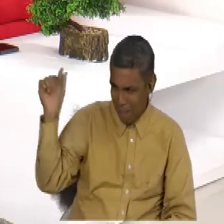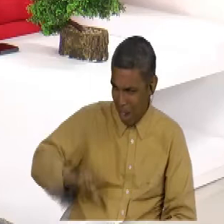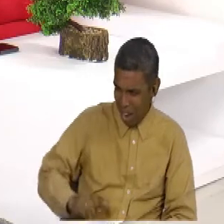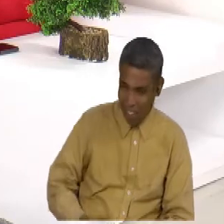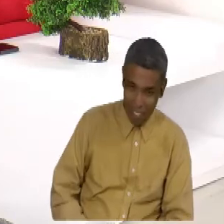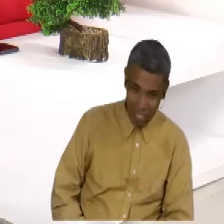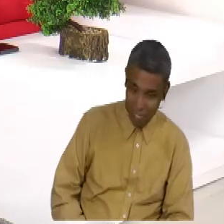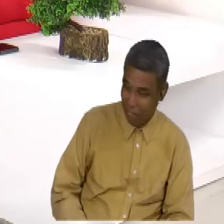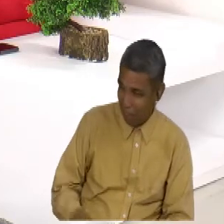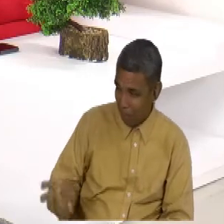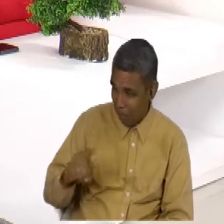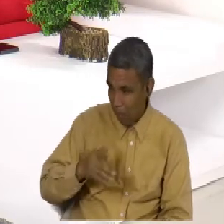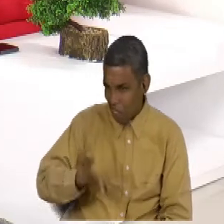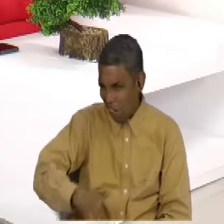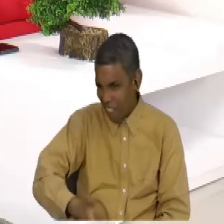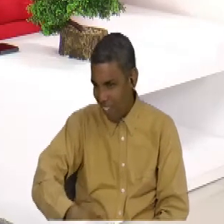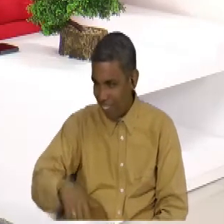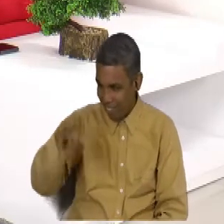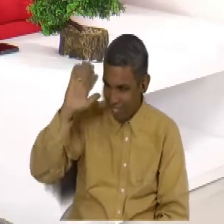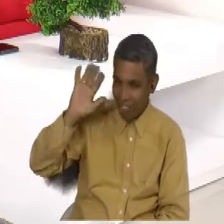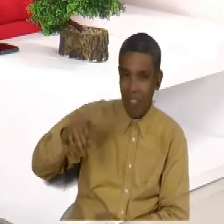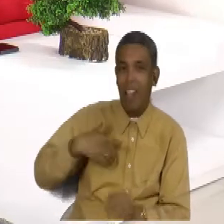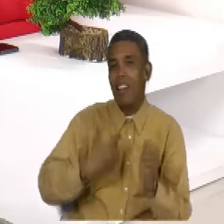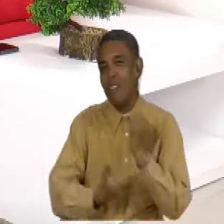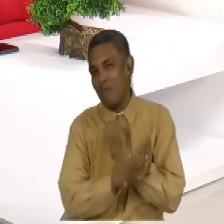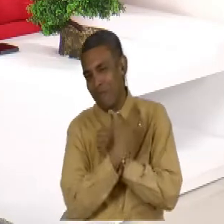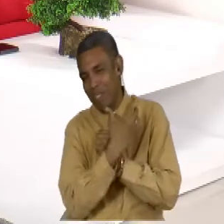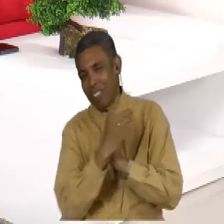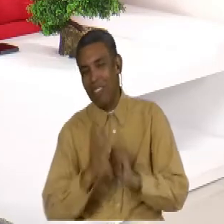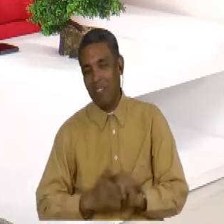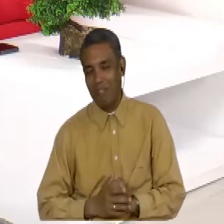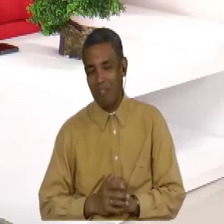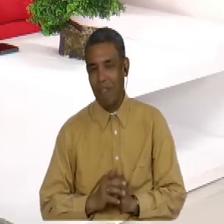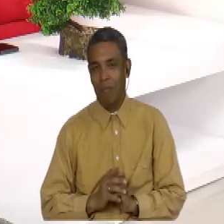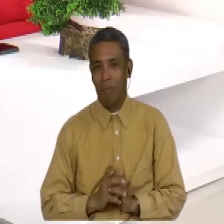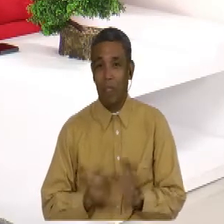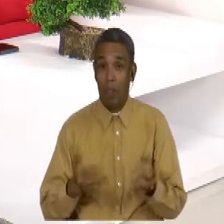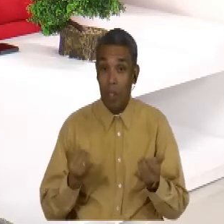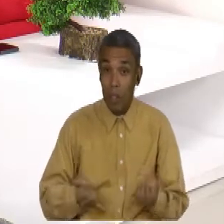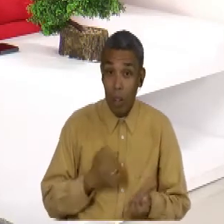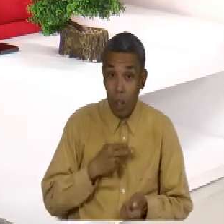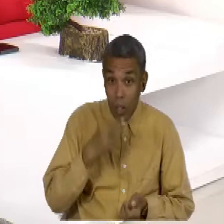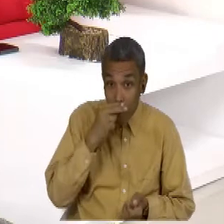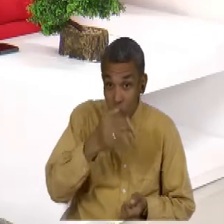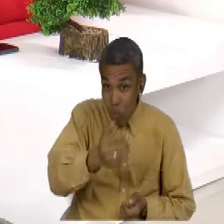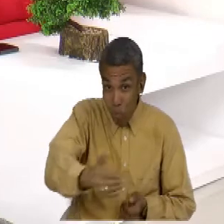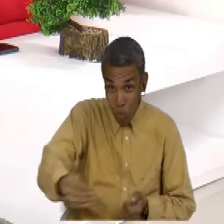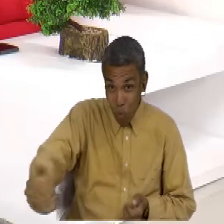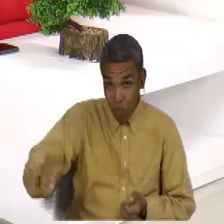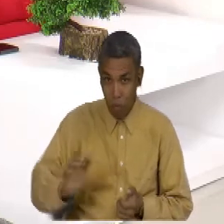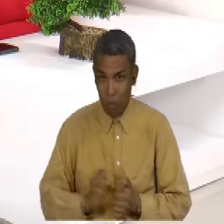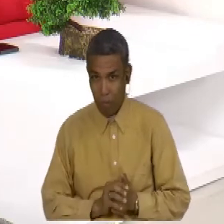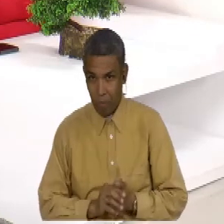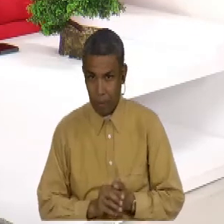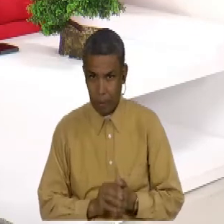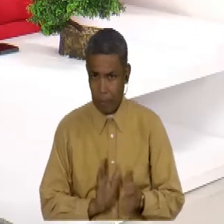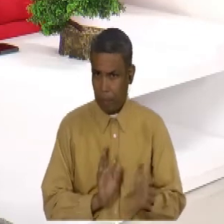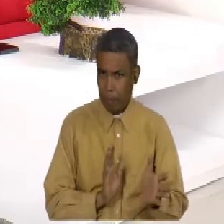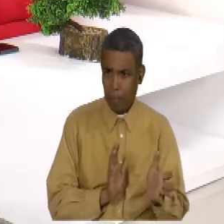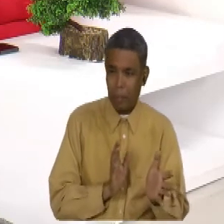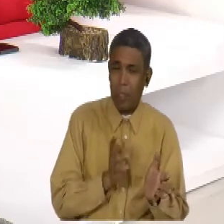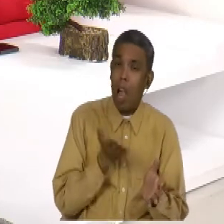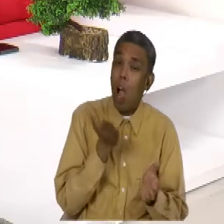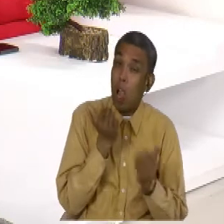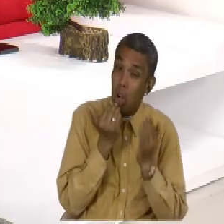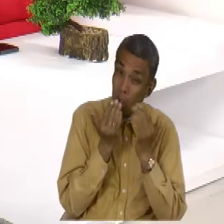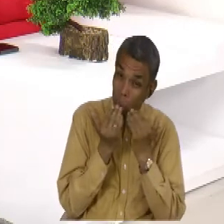play. Entonces esto nos está haciendo niños que están con una bolsa de chitos o de papas o de crispetas,